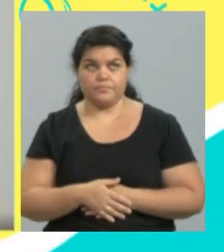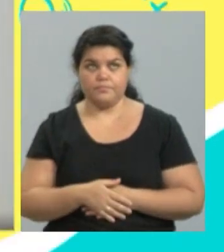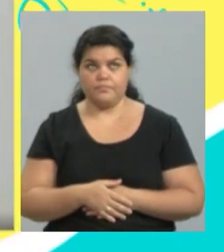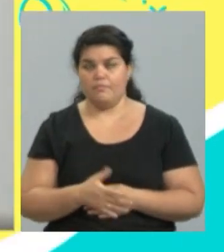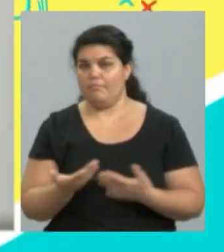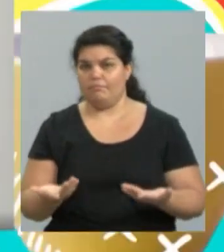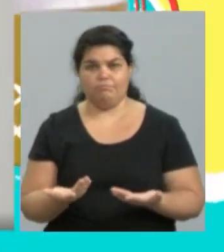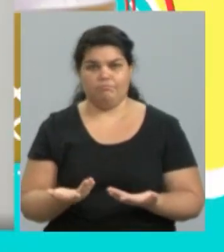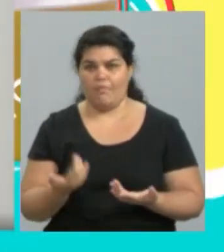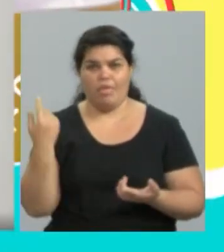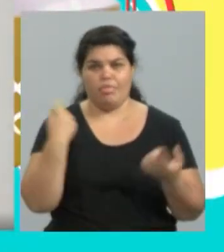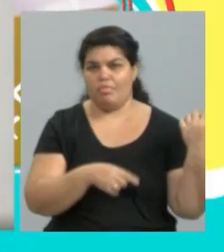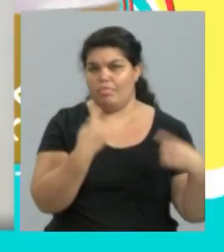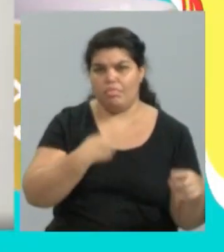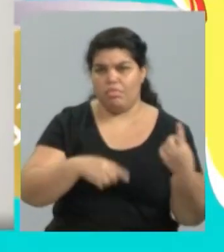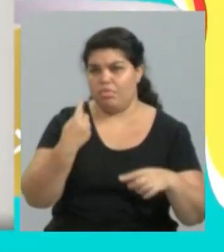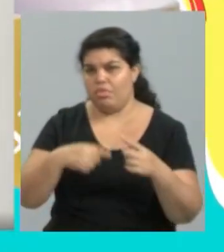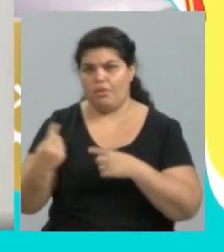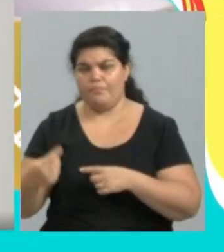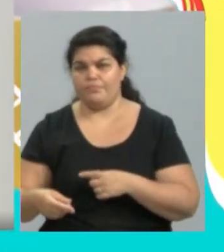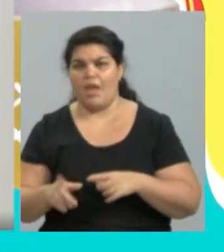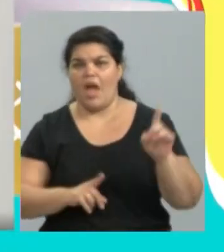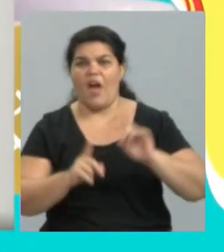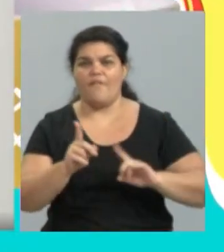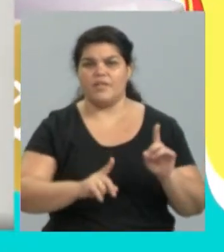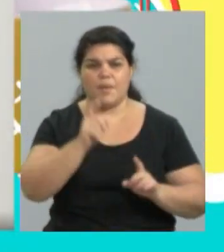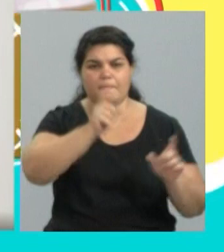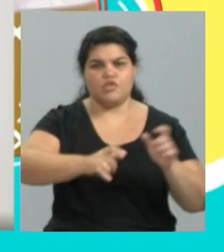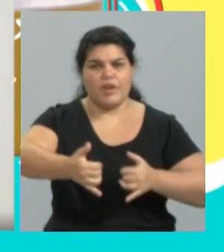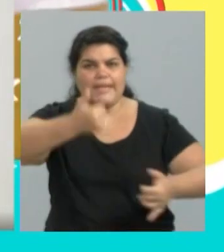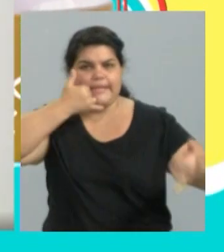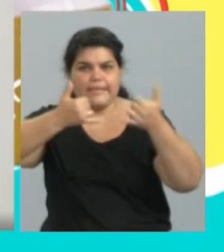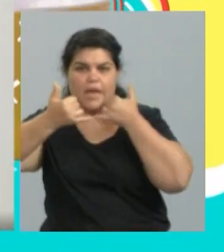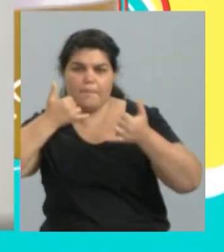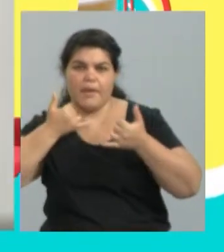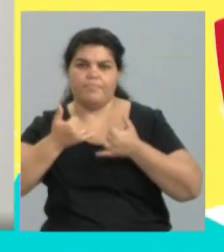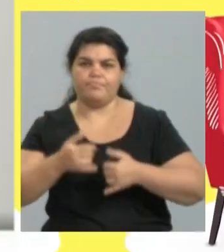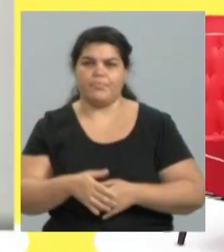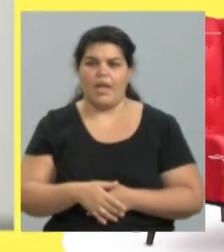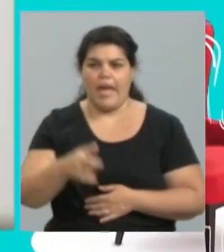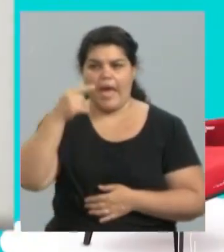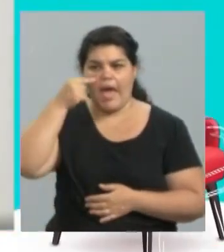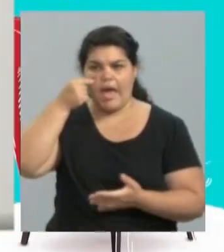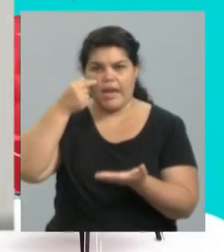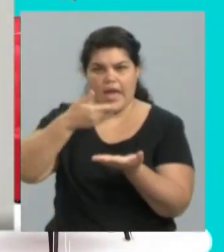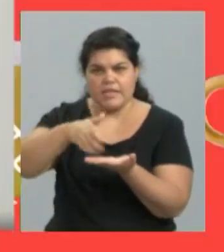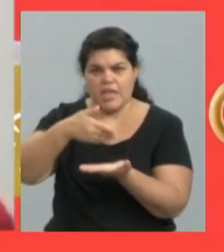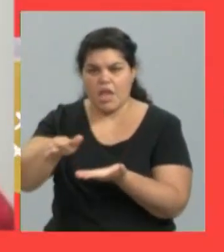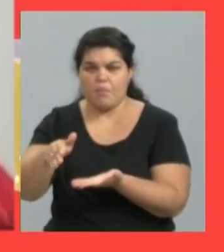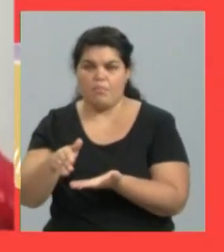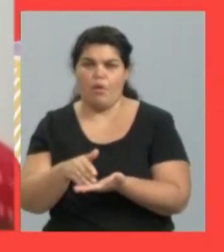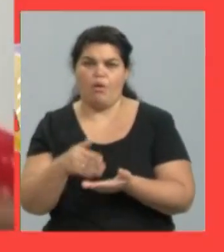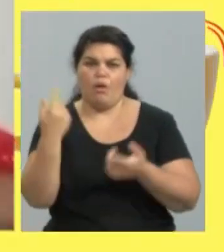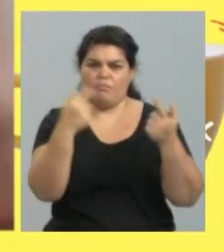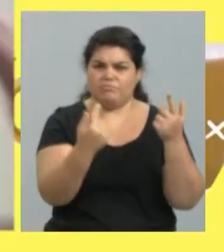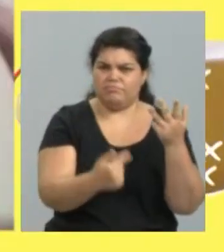de variantes, Claro. por las cuales las personas te llaman, o sea, no te llaman básicamente por racismo, o xenofobia, sino que te llaman por